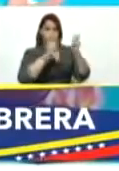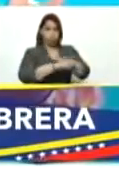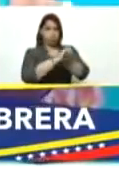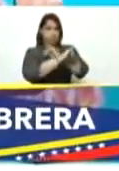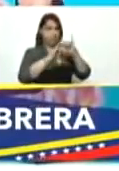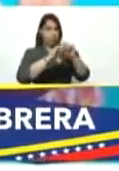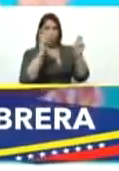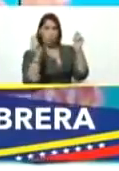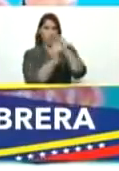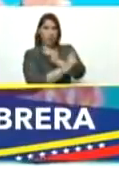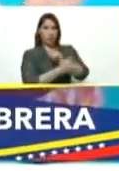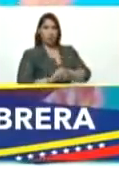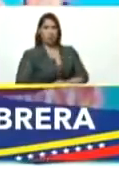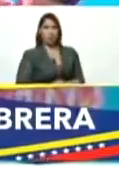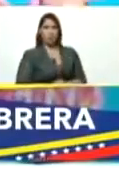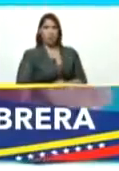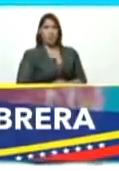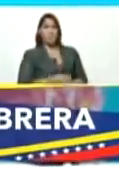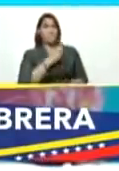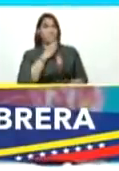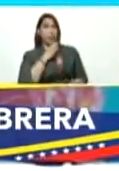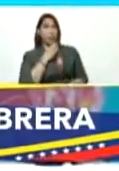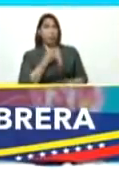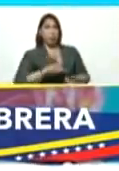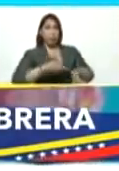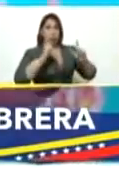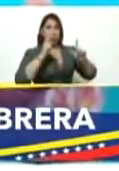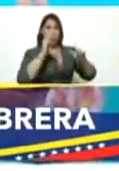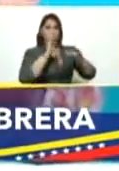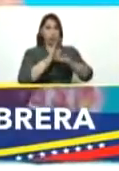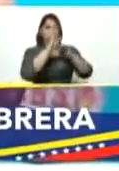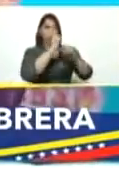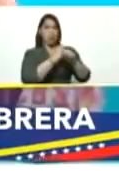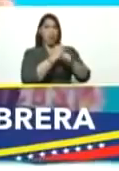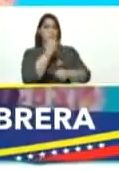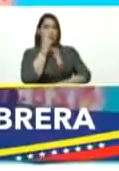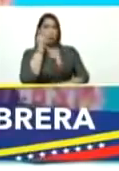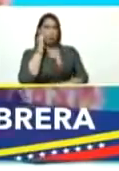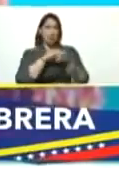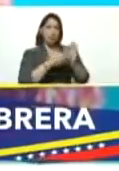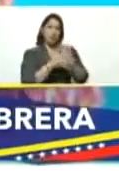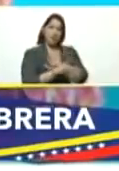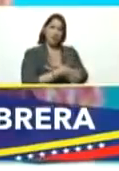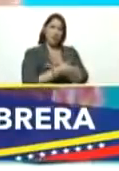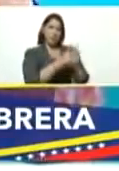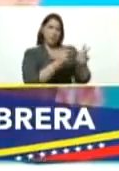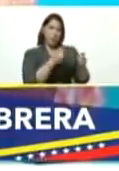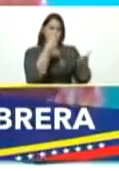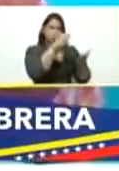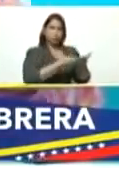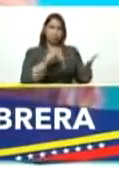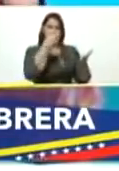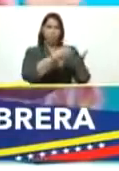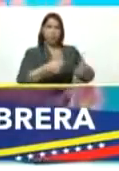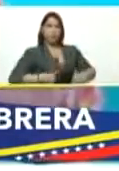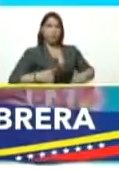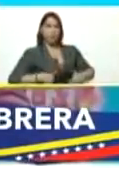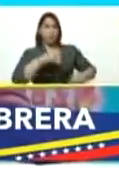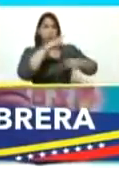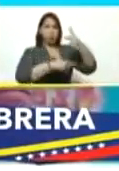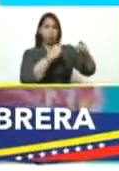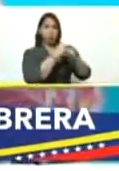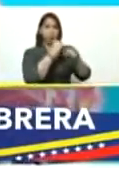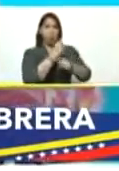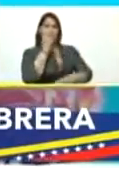convertiría en fondos disponibles para la protección de la clase trabajadora es decir que el aporte sea parte del esfuerzo productivo de la